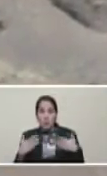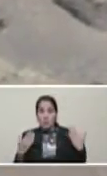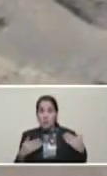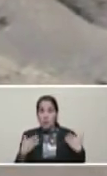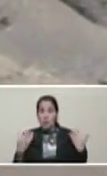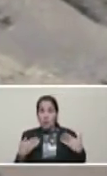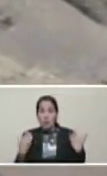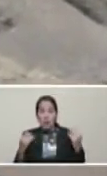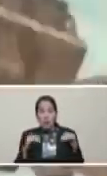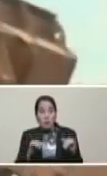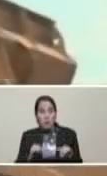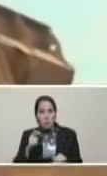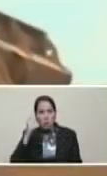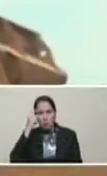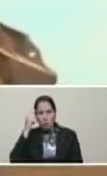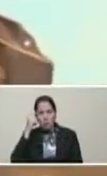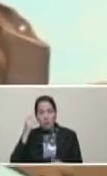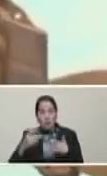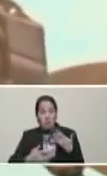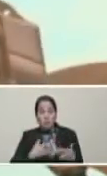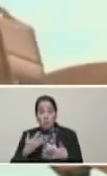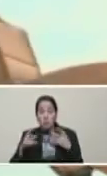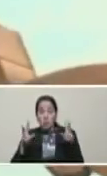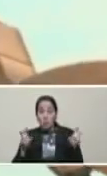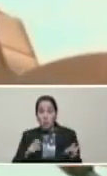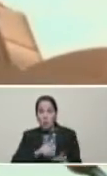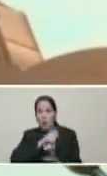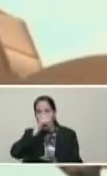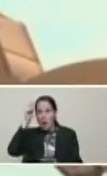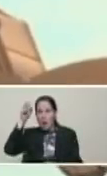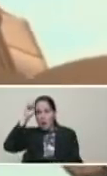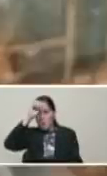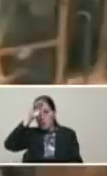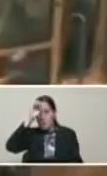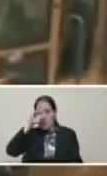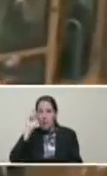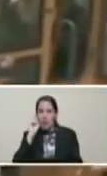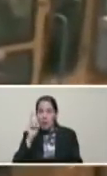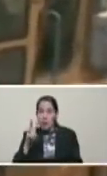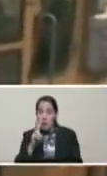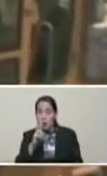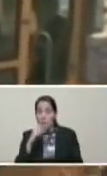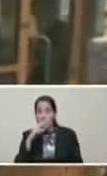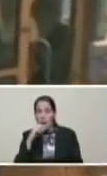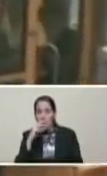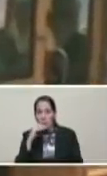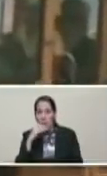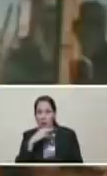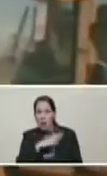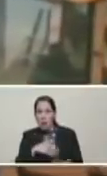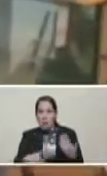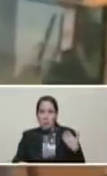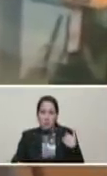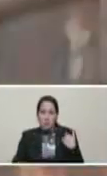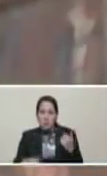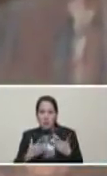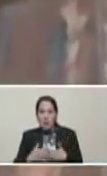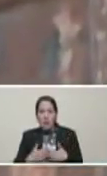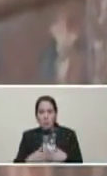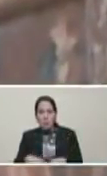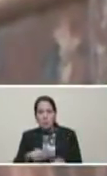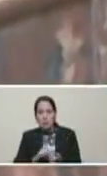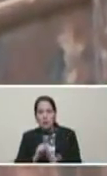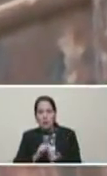de esta reactivación de esta mina le voy a dar la palabra a nuestro presidente de ips minera empresa del estado